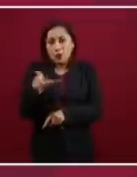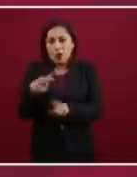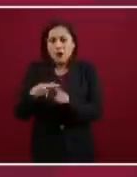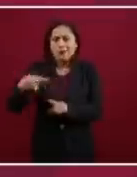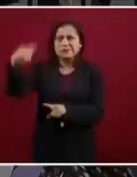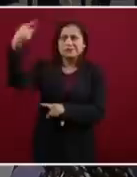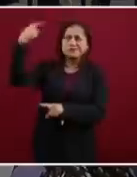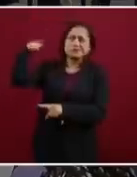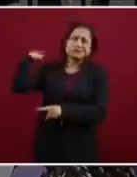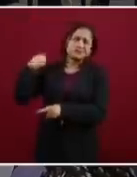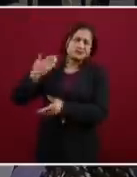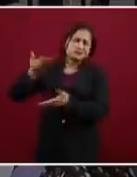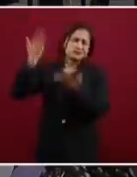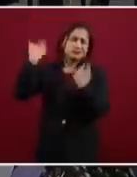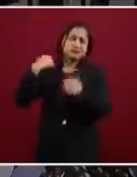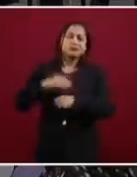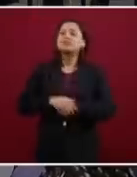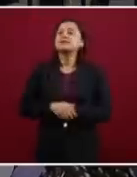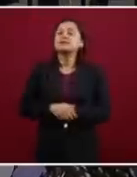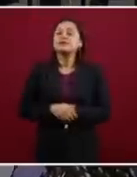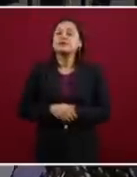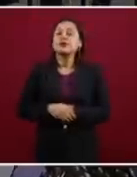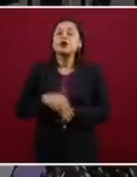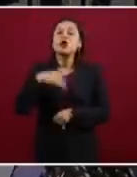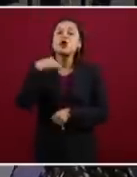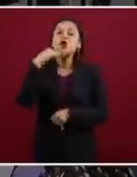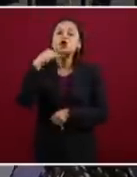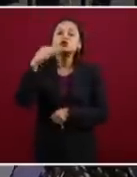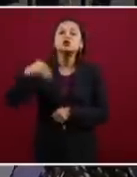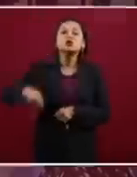por la corrupción hay pobreza